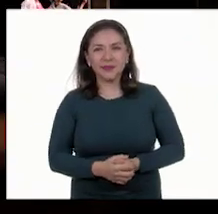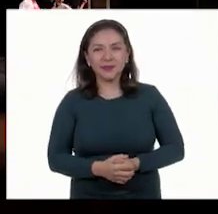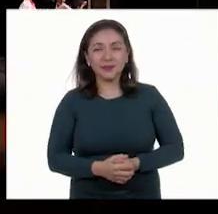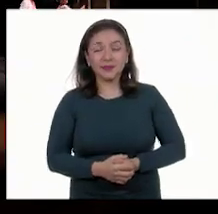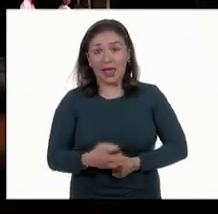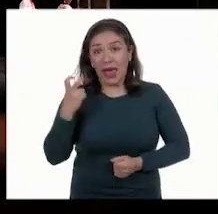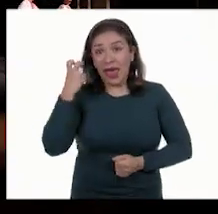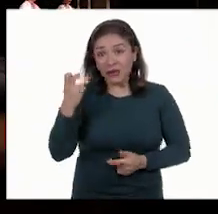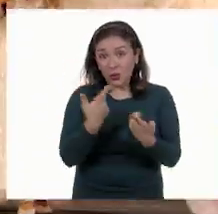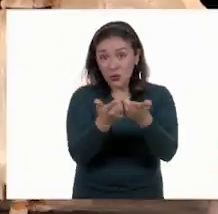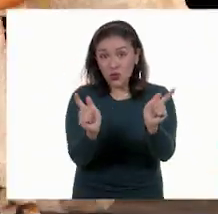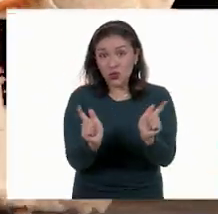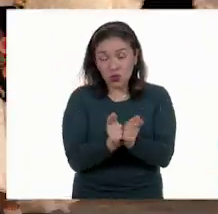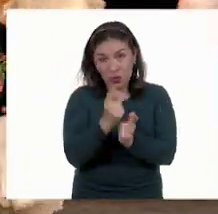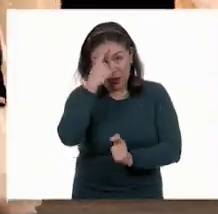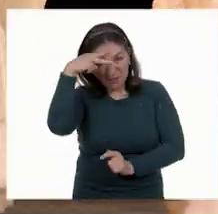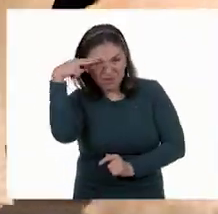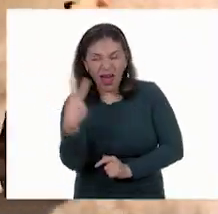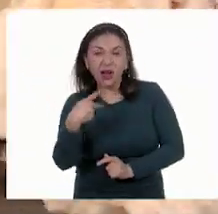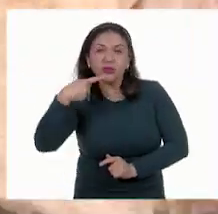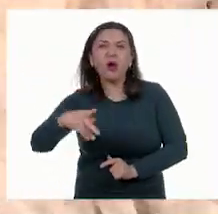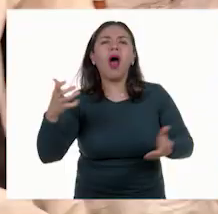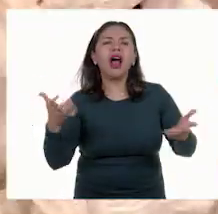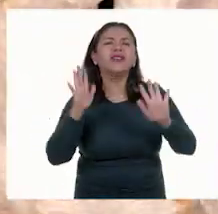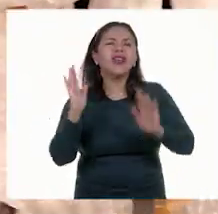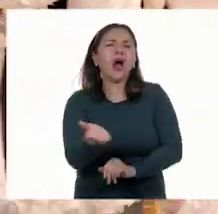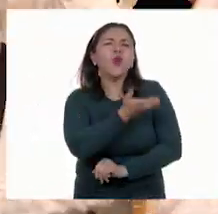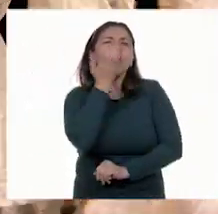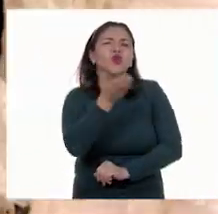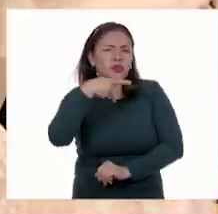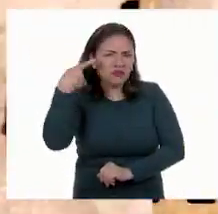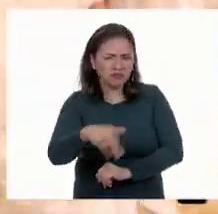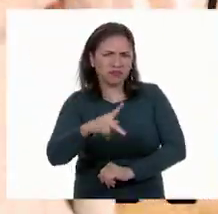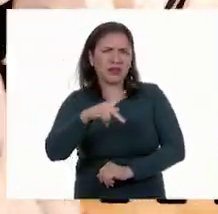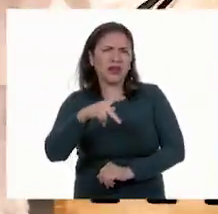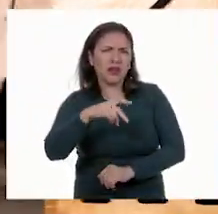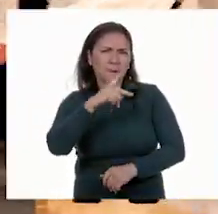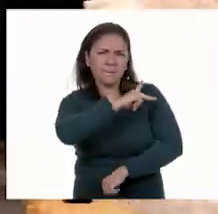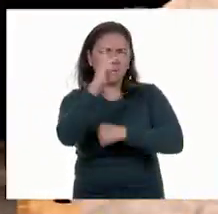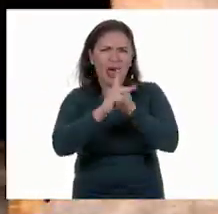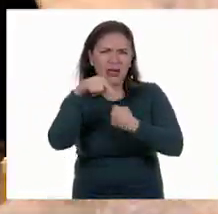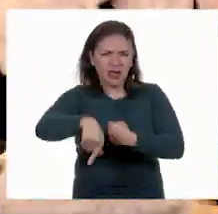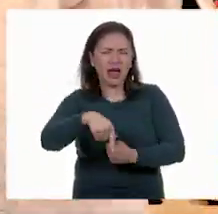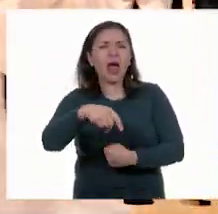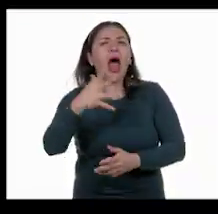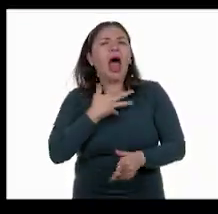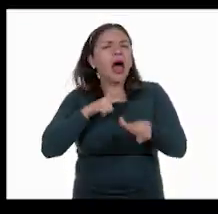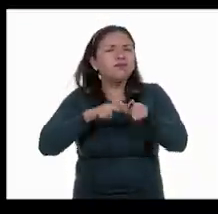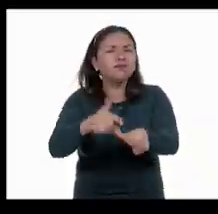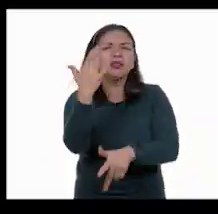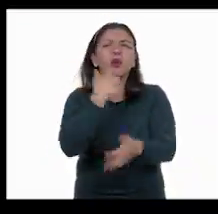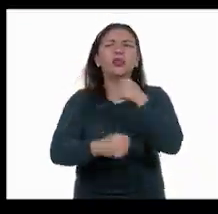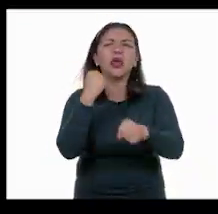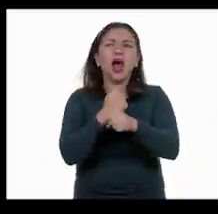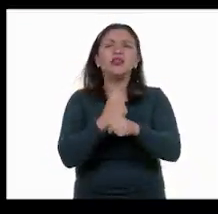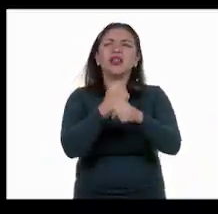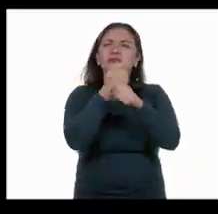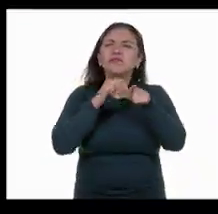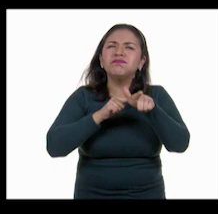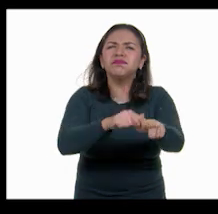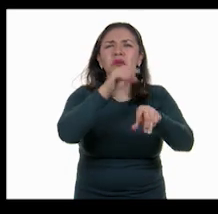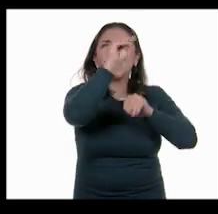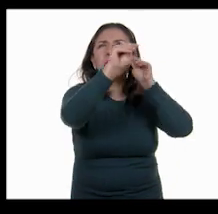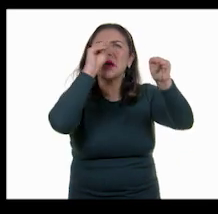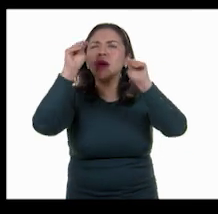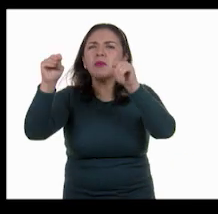El Ballet Folclórico de México ha creado una tradición en la capital del país. Lleva más de 50 años presentándose